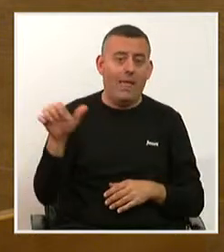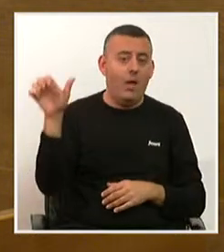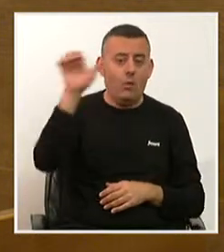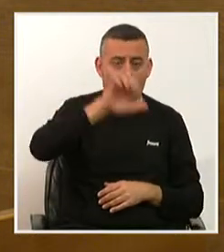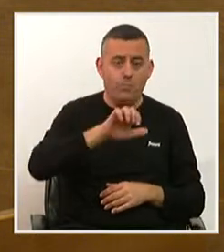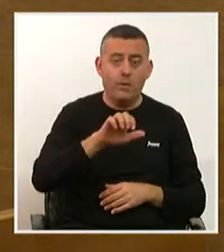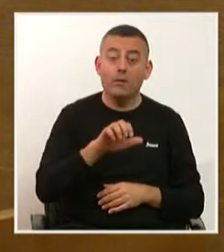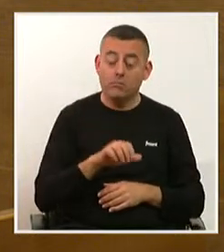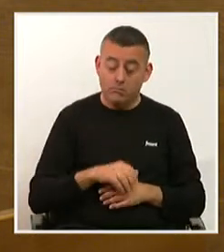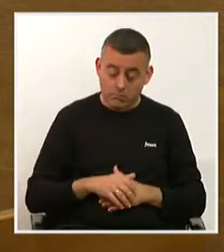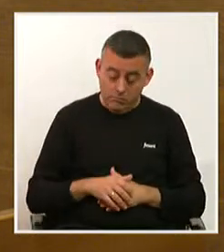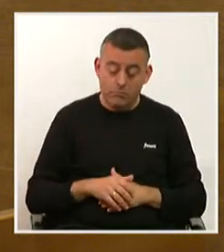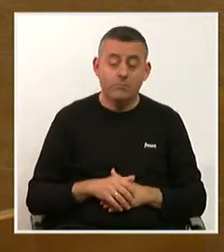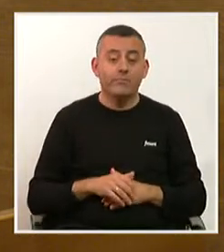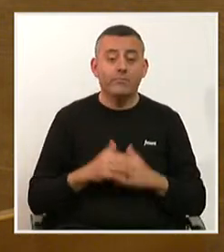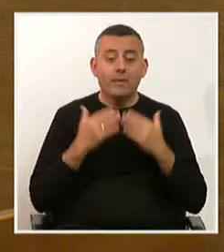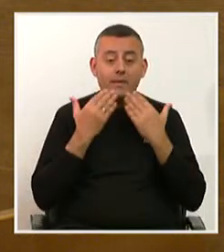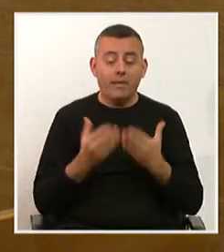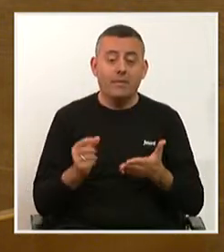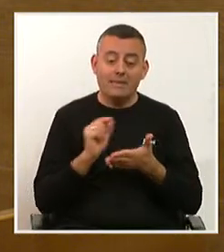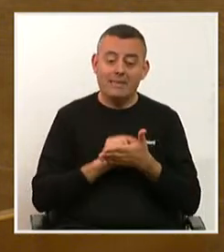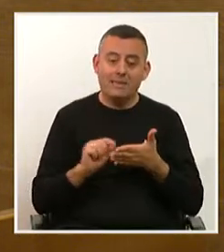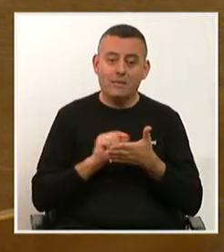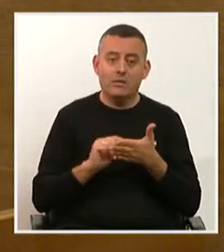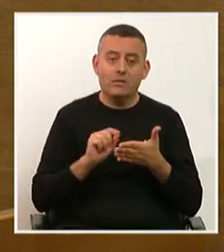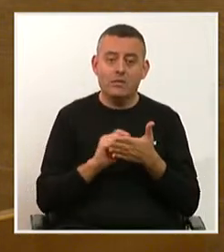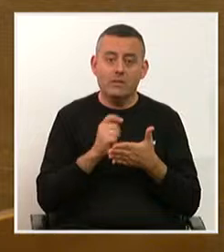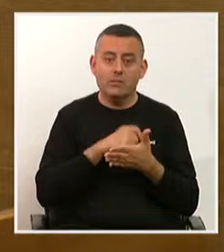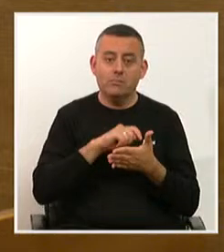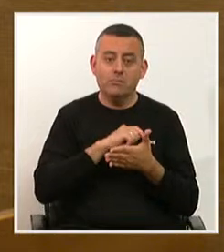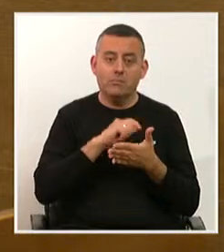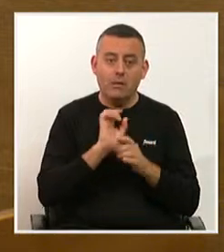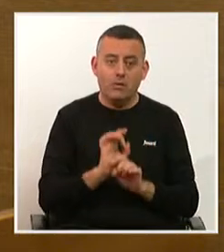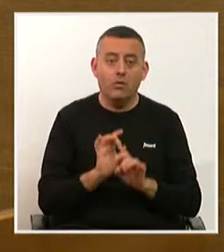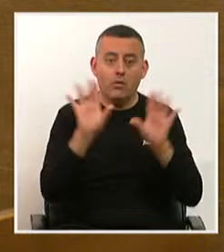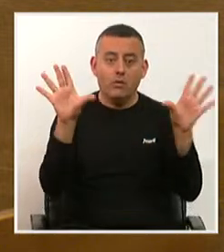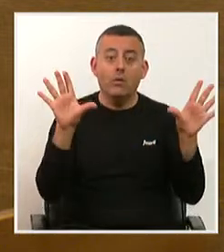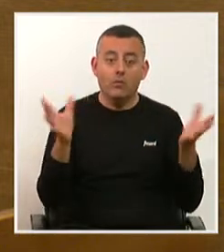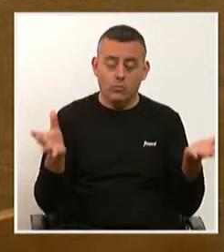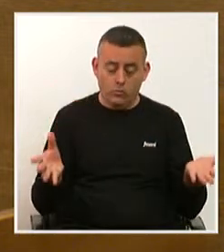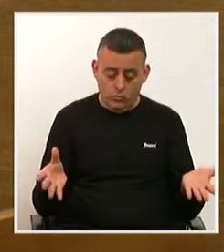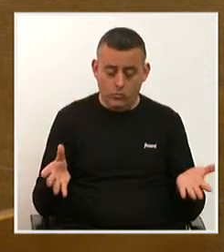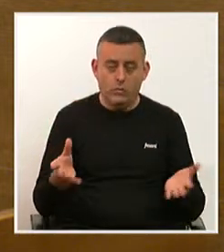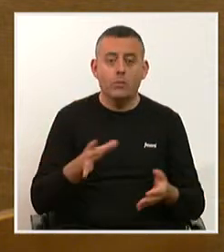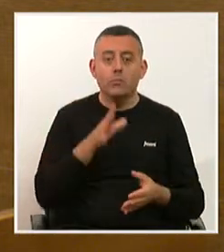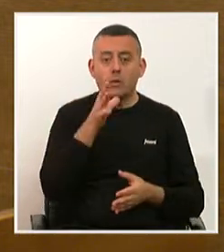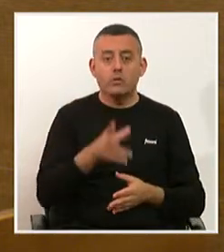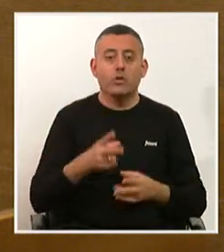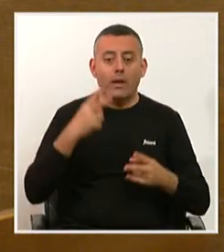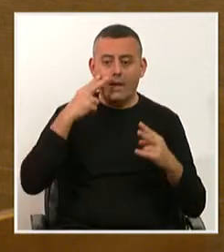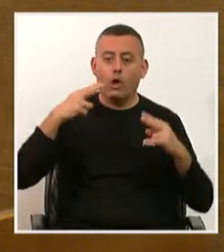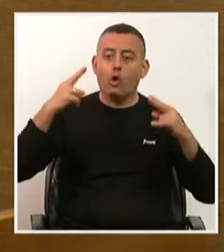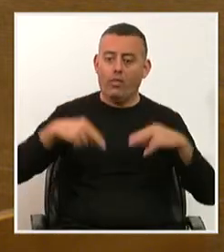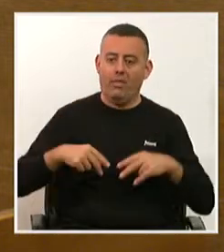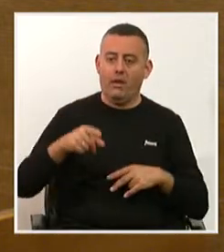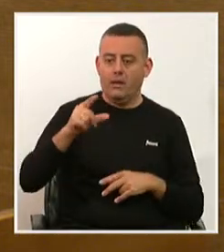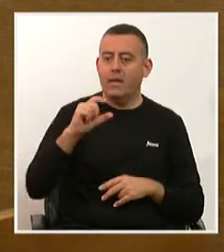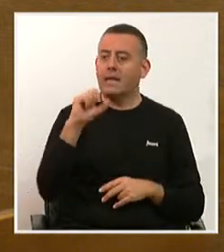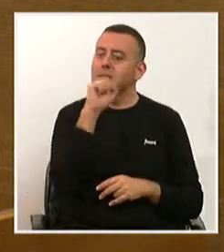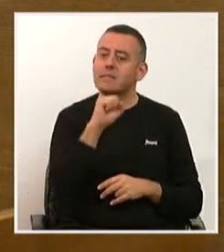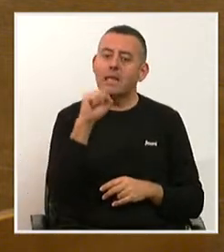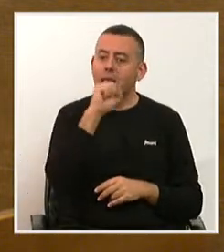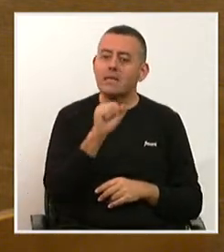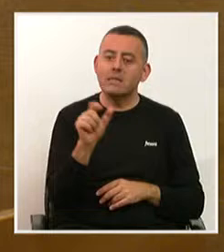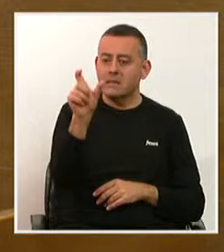trav delus esr en español y clar que que contin rec la figura de vic Andrés